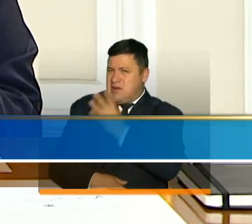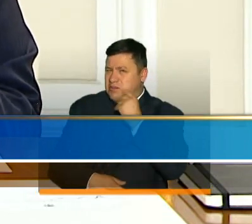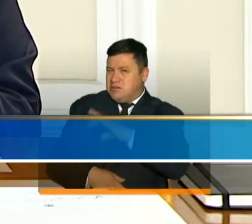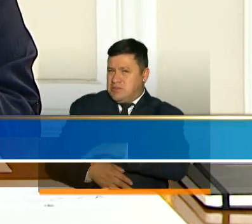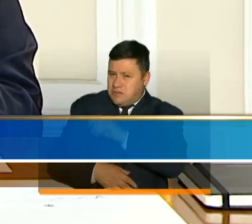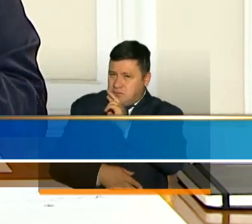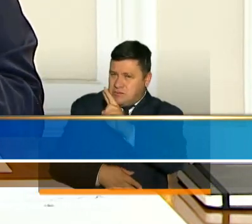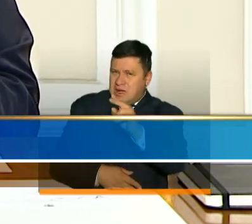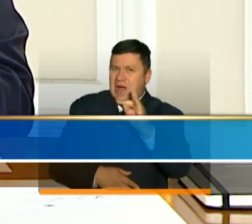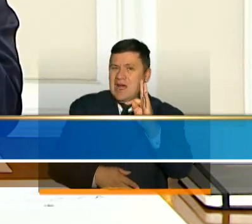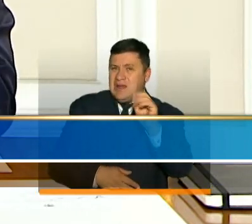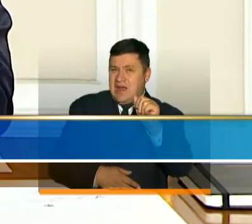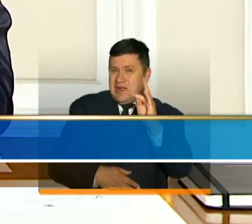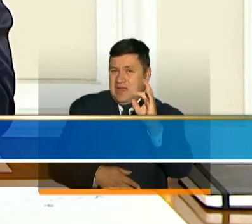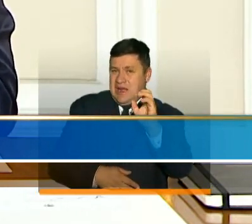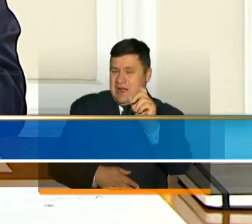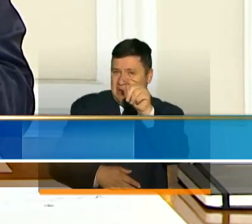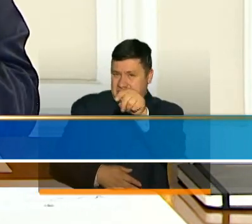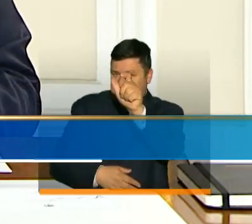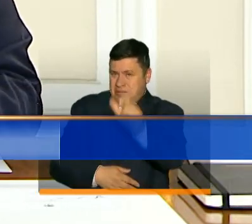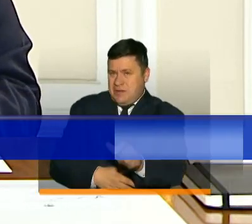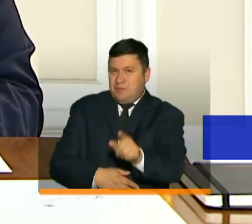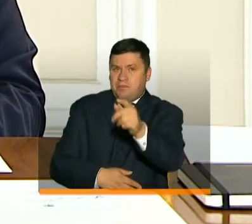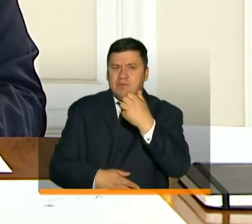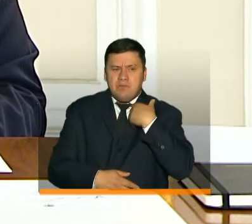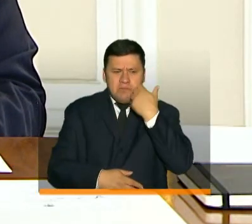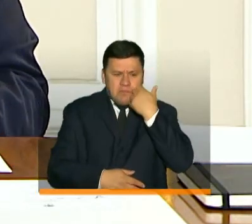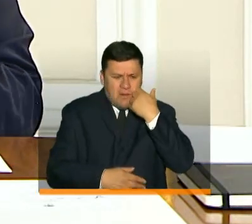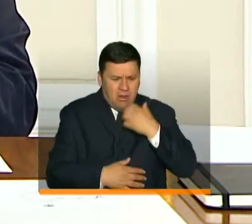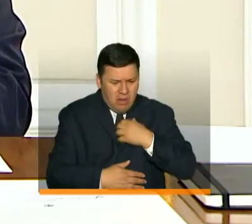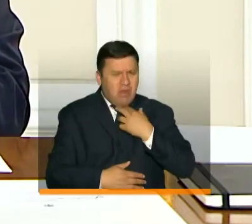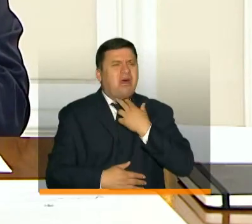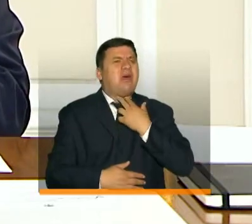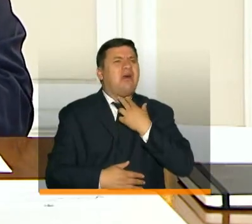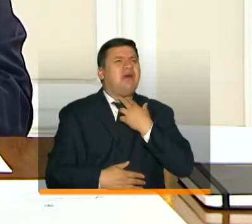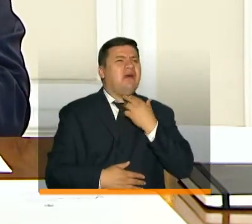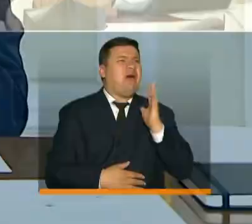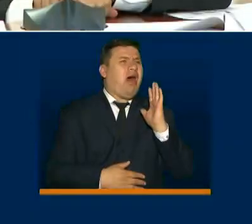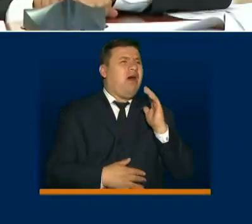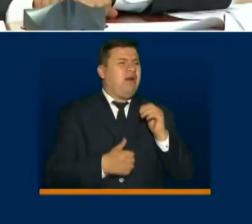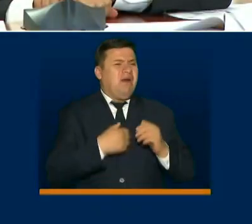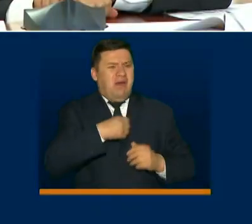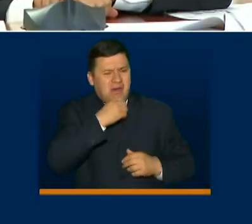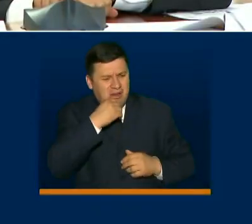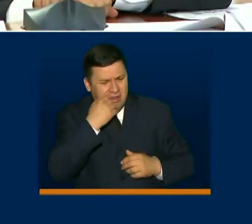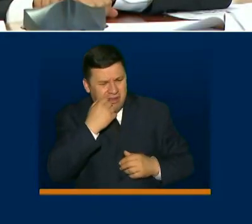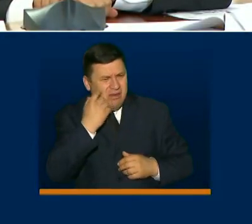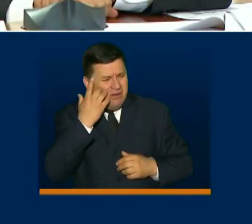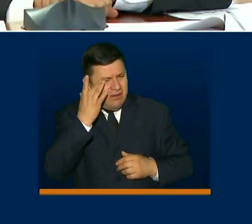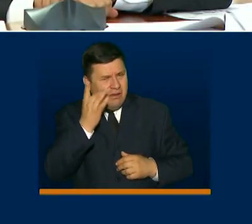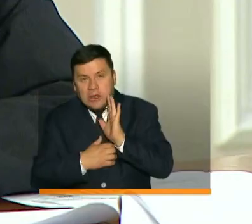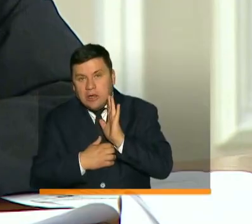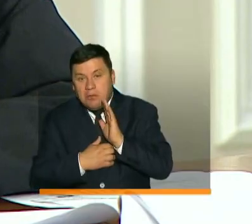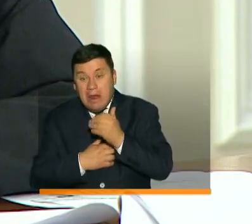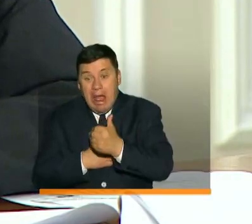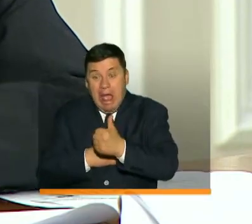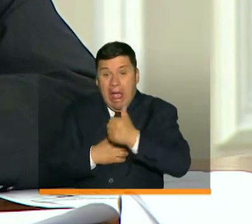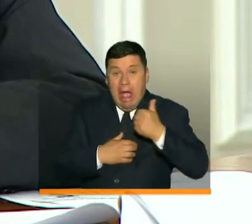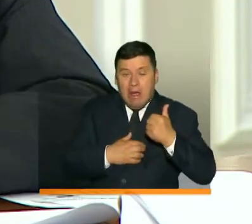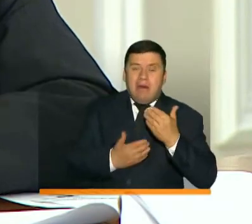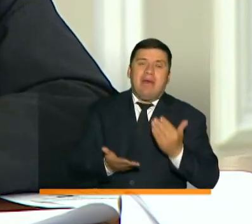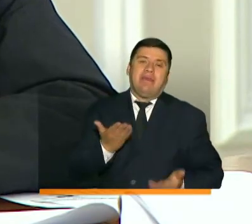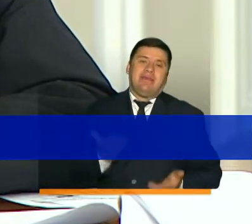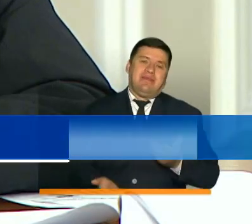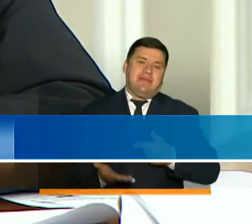conteste a Tatiana, porque aunque sea negativa para COVID, si tiene estos síntomas, lo más recomendable es que esté en casa. Depende aquí